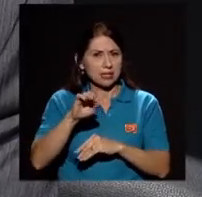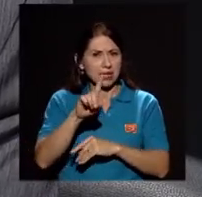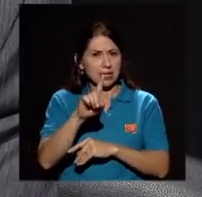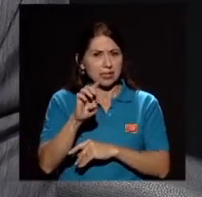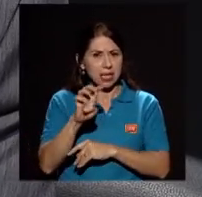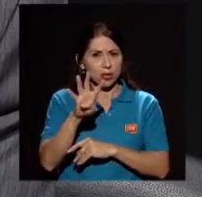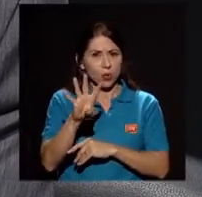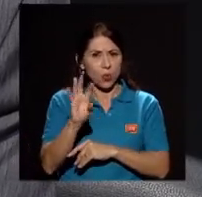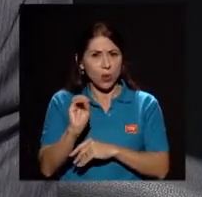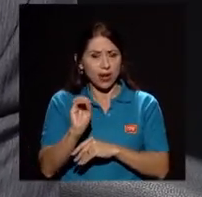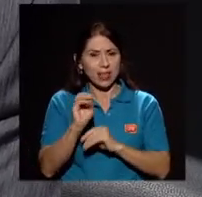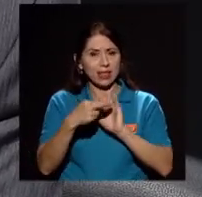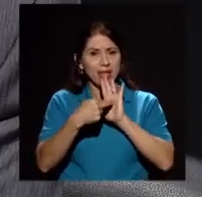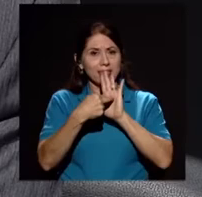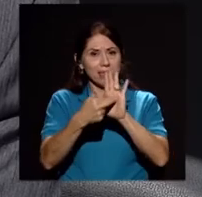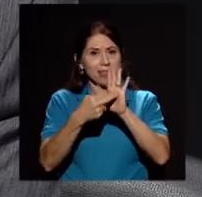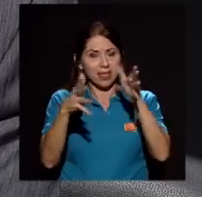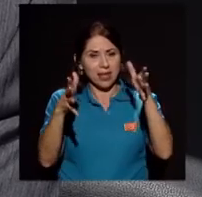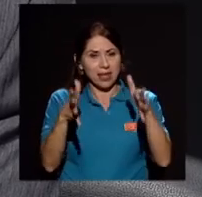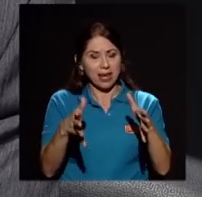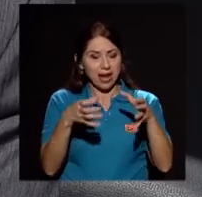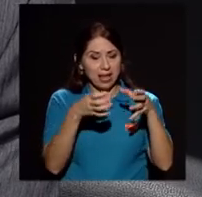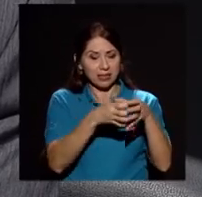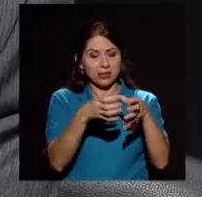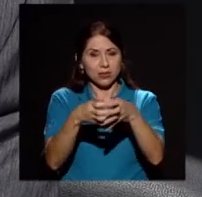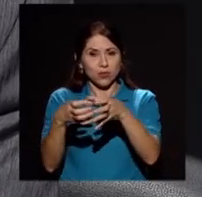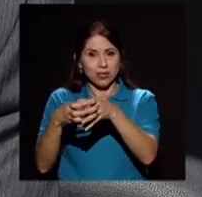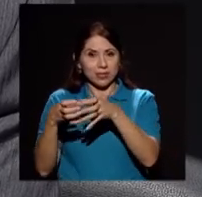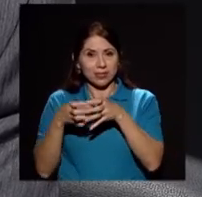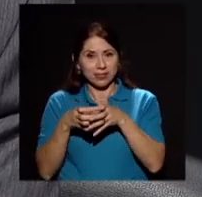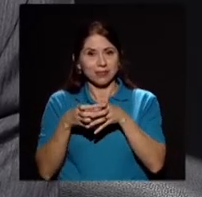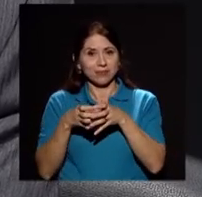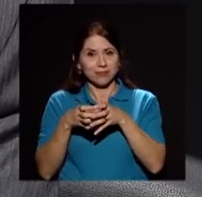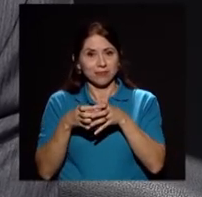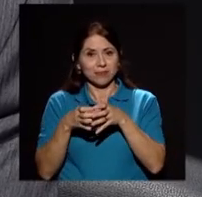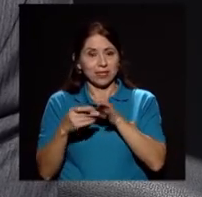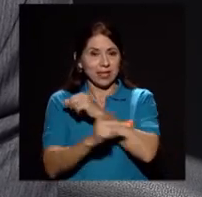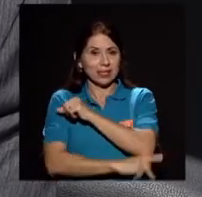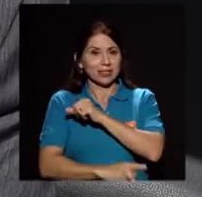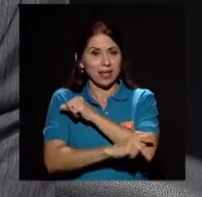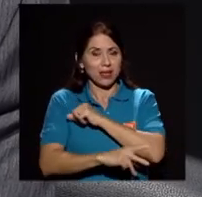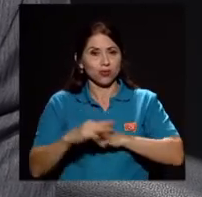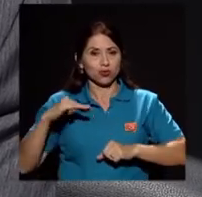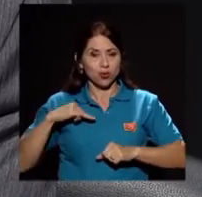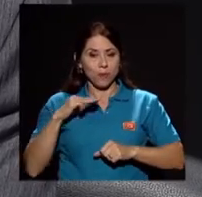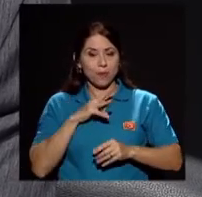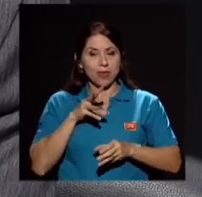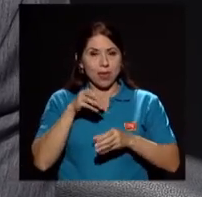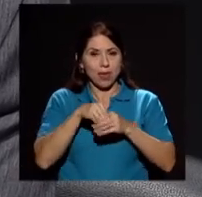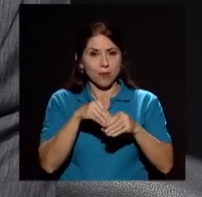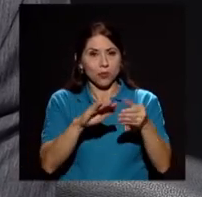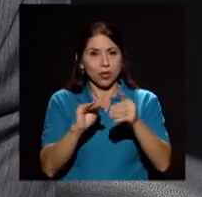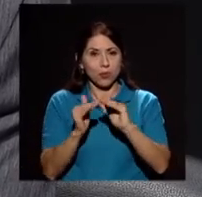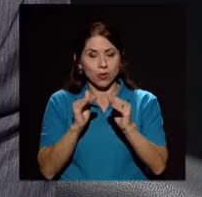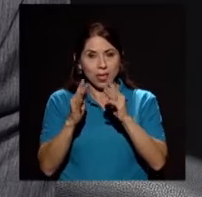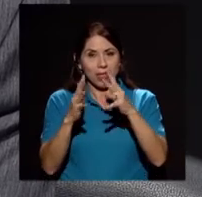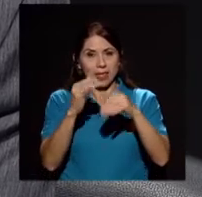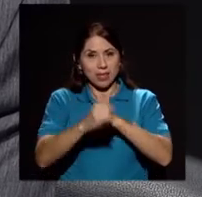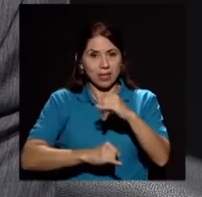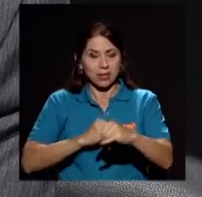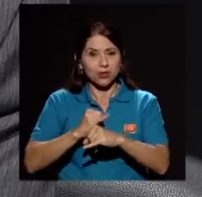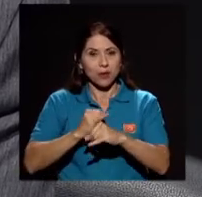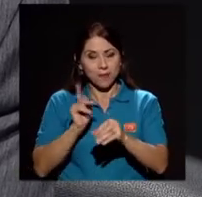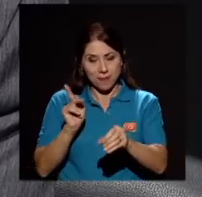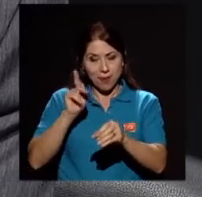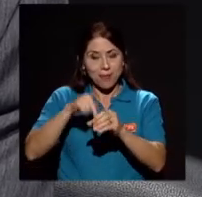delegaciones desde dos miembros de la comunidad internacional van a participar mañana a esta